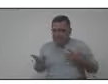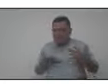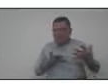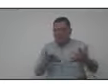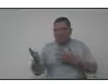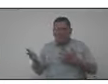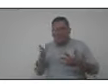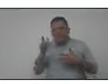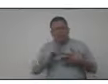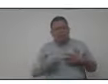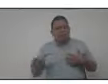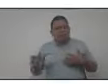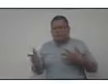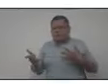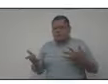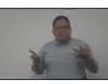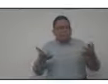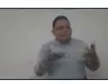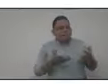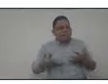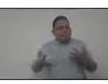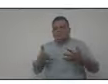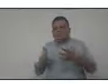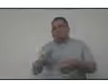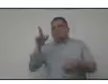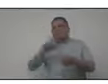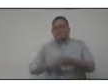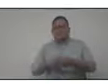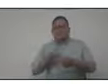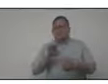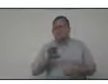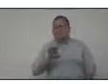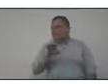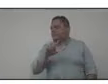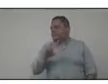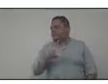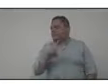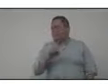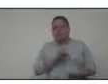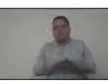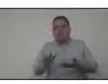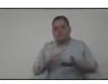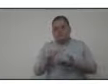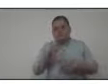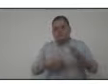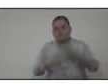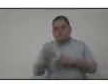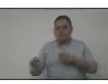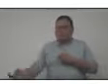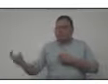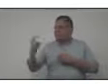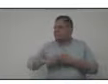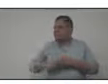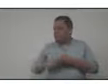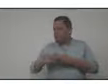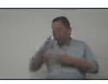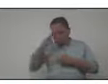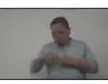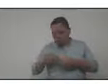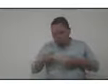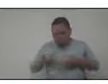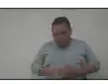lo primero que hacen pues es afiliarla a la EPS subsidiada del departamento de Casanare al niño que